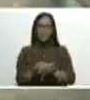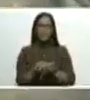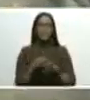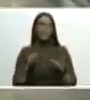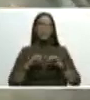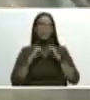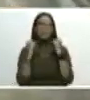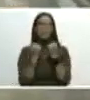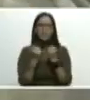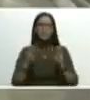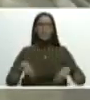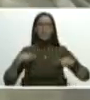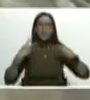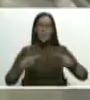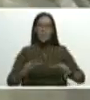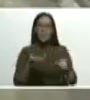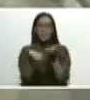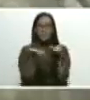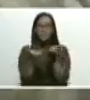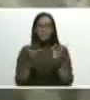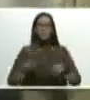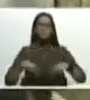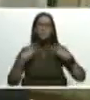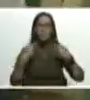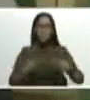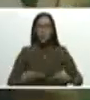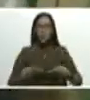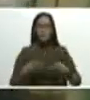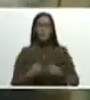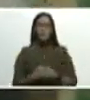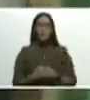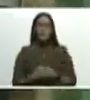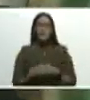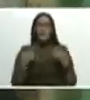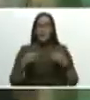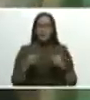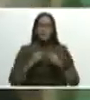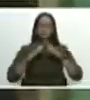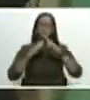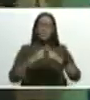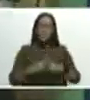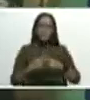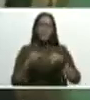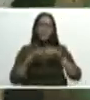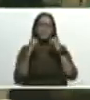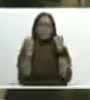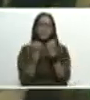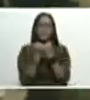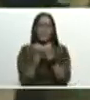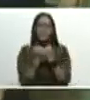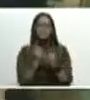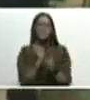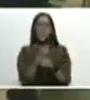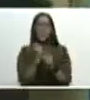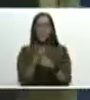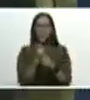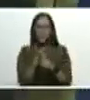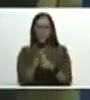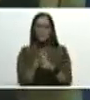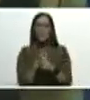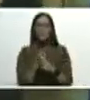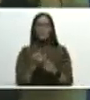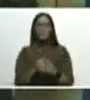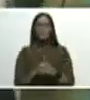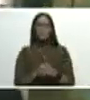salas nuevas y unos servicios nuevos a estos servicios que normalmente se prestaban con una sala de oncología. Correcto. Una sala para la